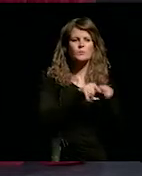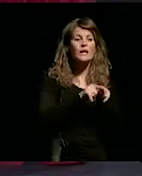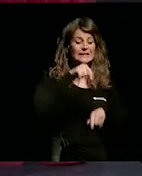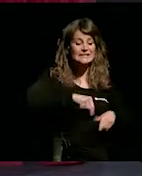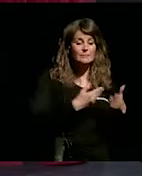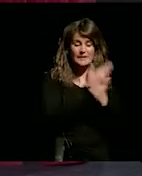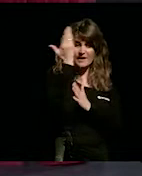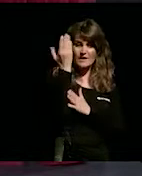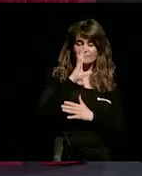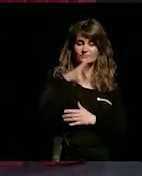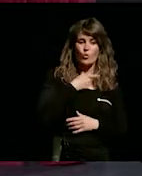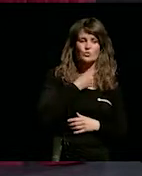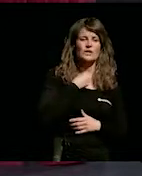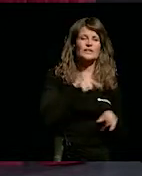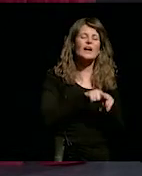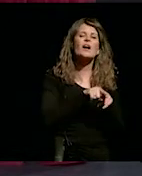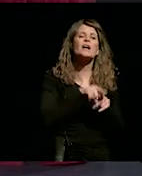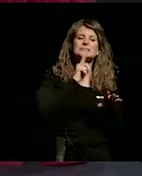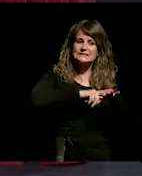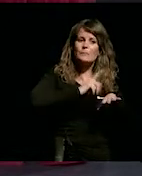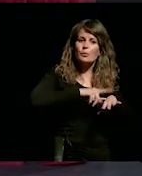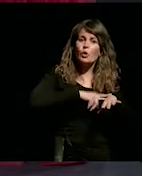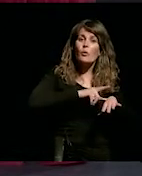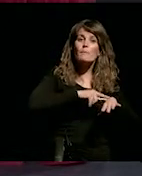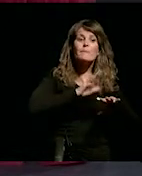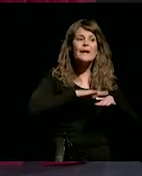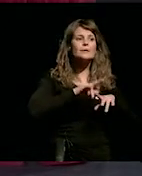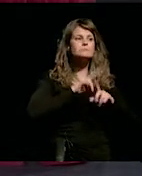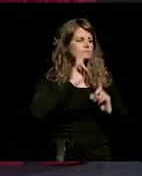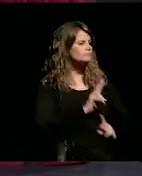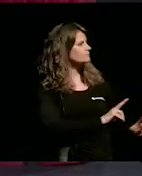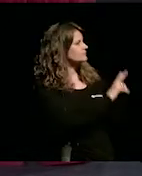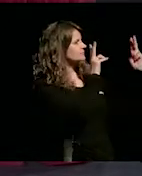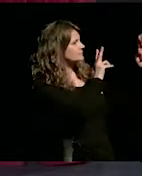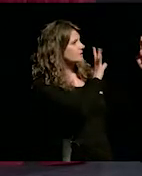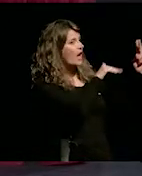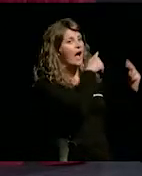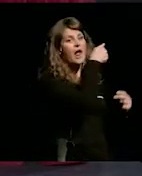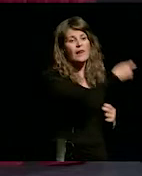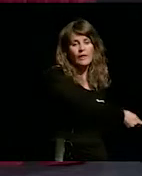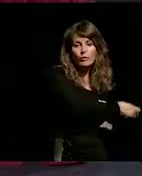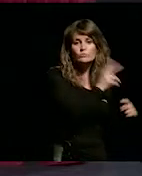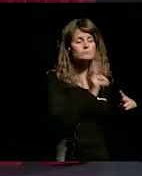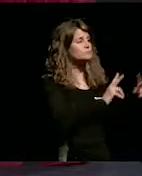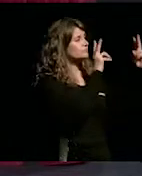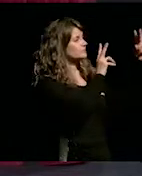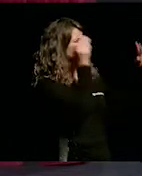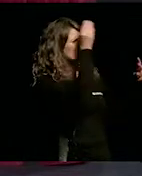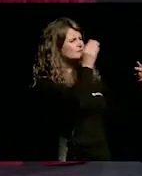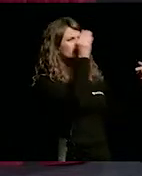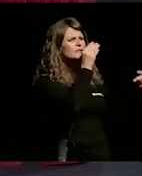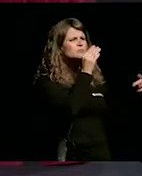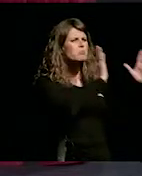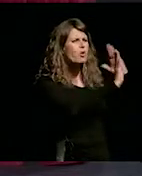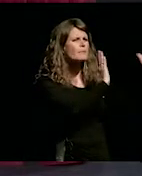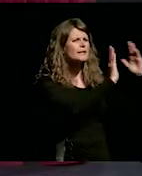Esta mañana, por tanto, nos gustaría que os tomarais un tiempo para que os girarais hacia la persona que tengáis a vuestro lado y penséis en el